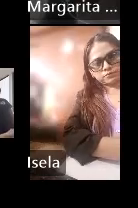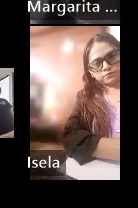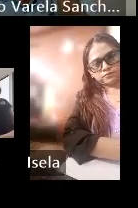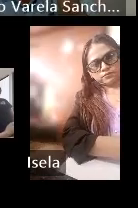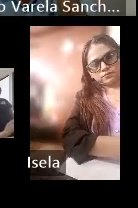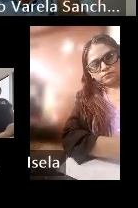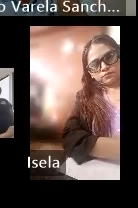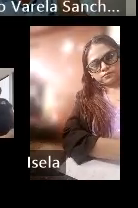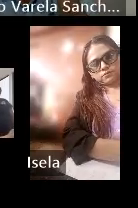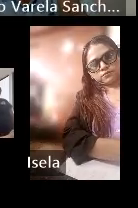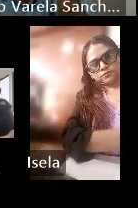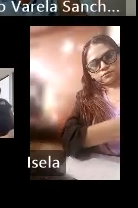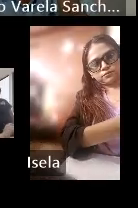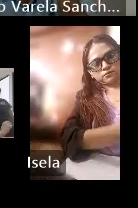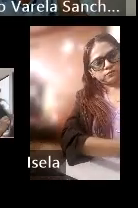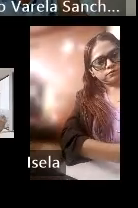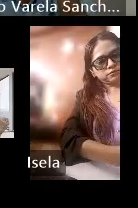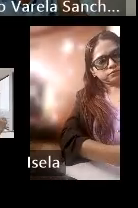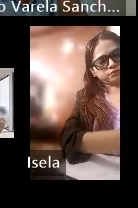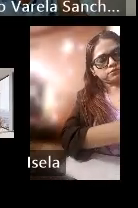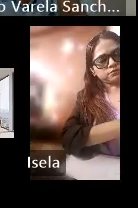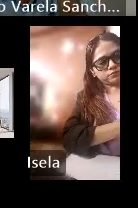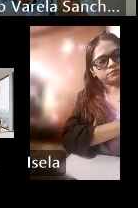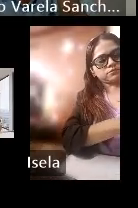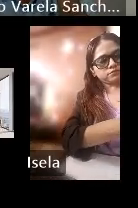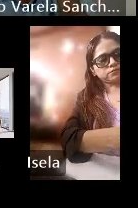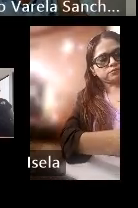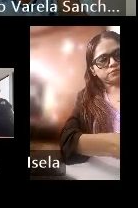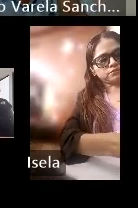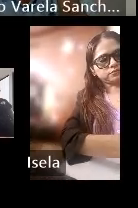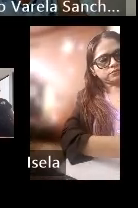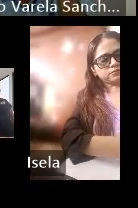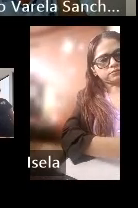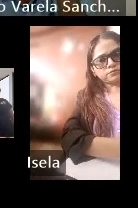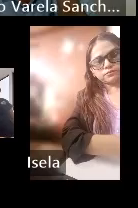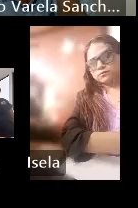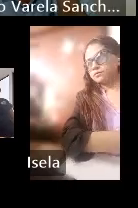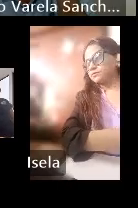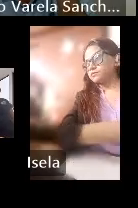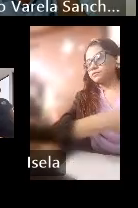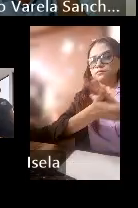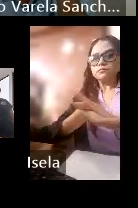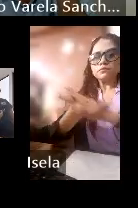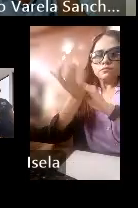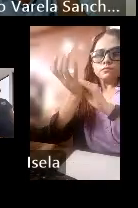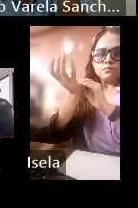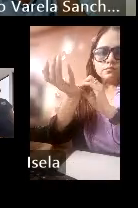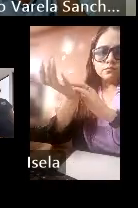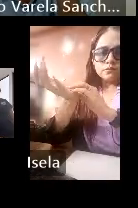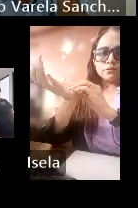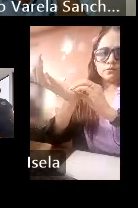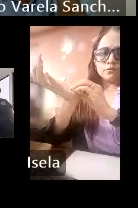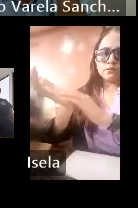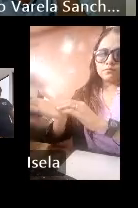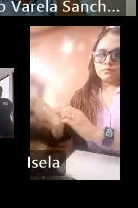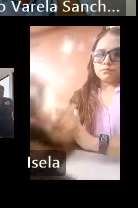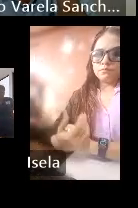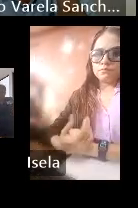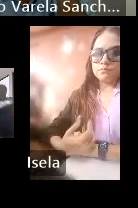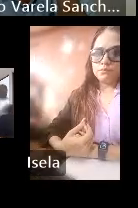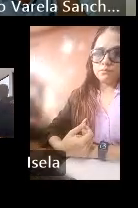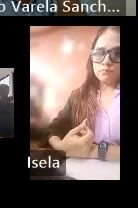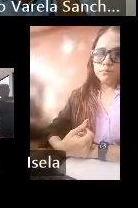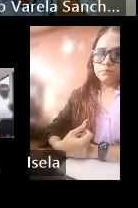ganas, ni modo. ¿De dónde pongo a la embarazada? Ah, no eres nadie, retoma, sé la que eras antes, y eso